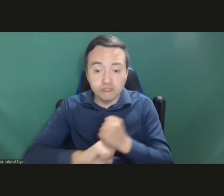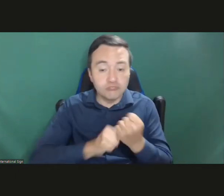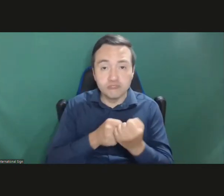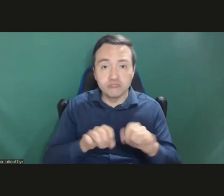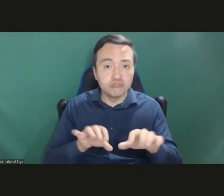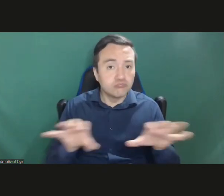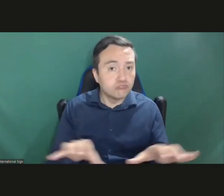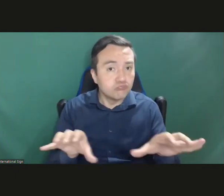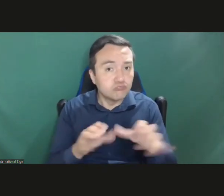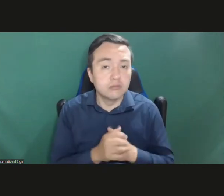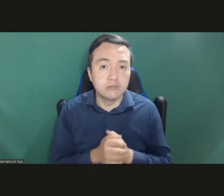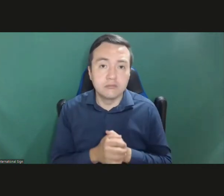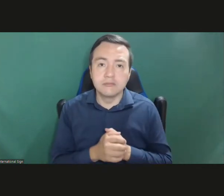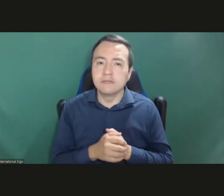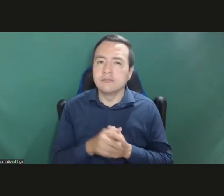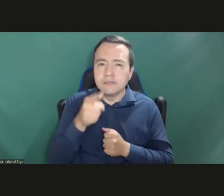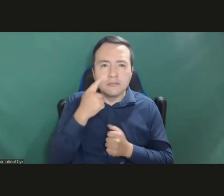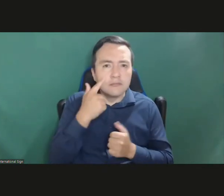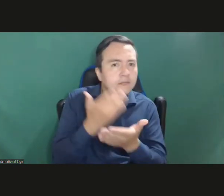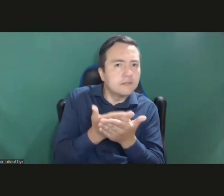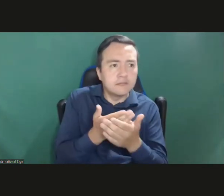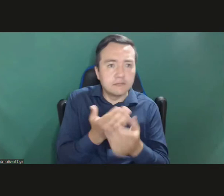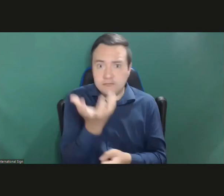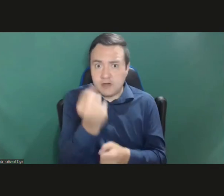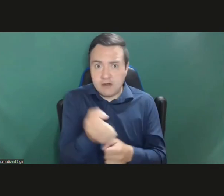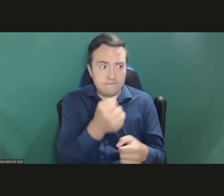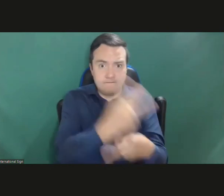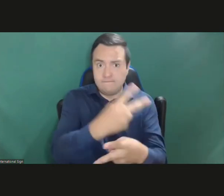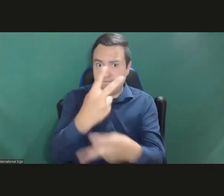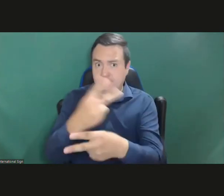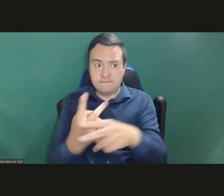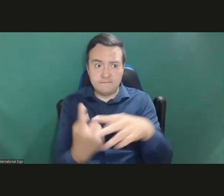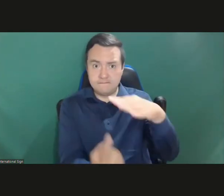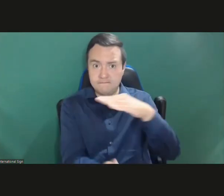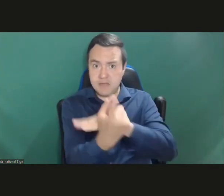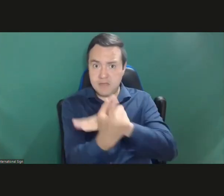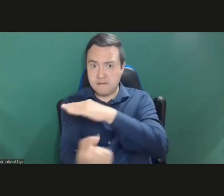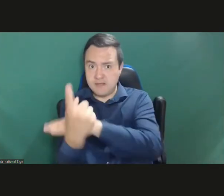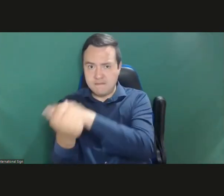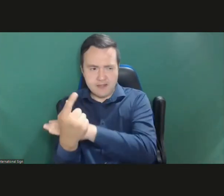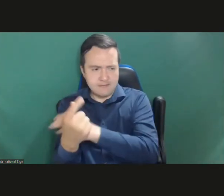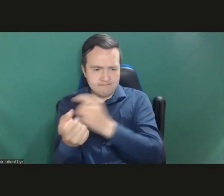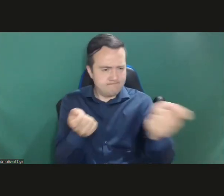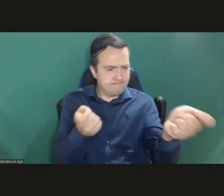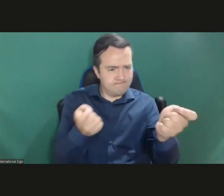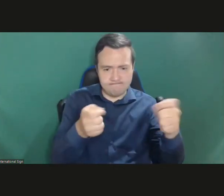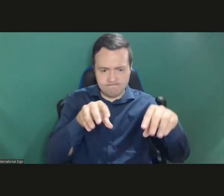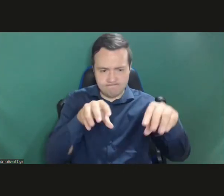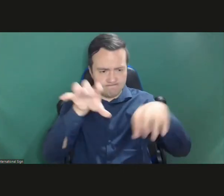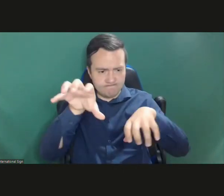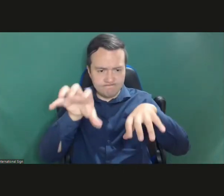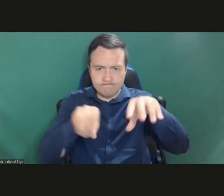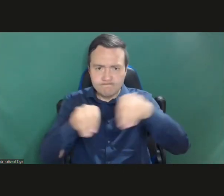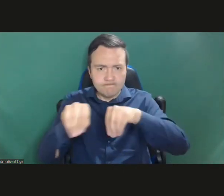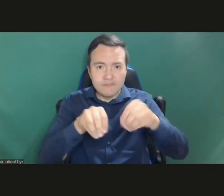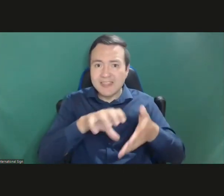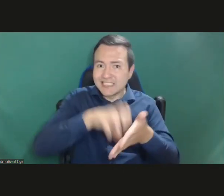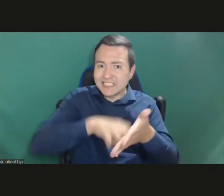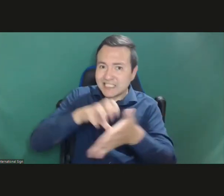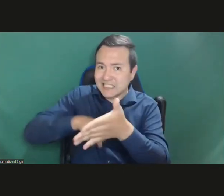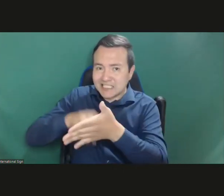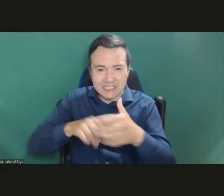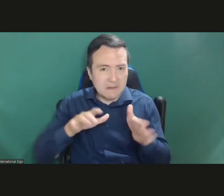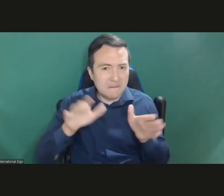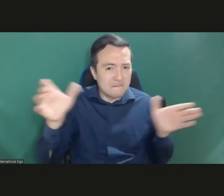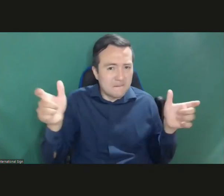cometer los factores de riesgo y para proteger los intereses de la salud pública de los intereses de la industria